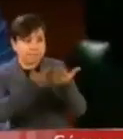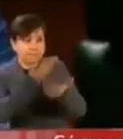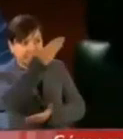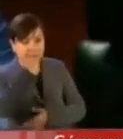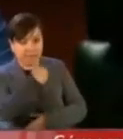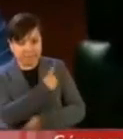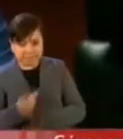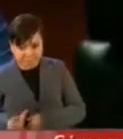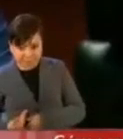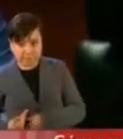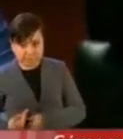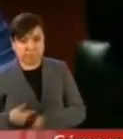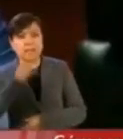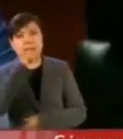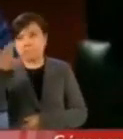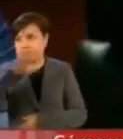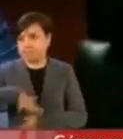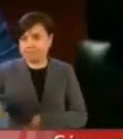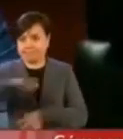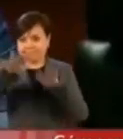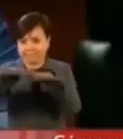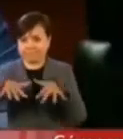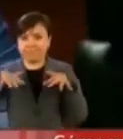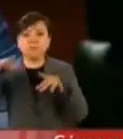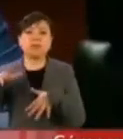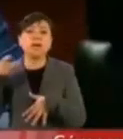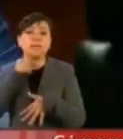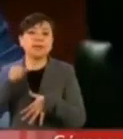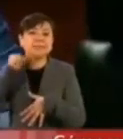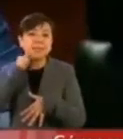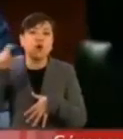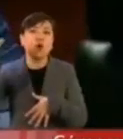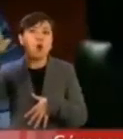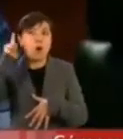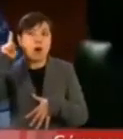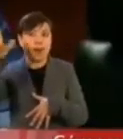el Senado de la República pueda pronunciarse en ese sentido.